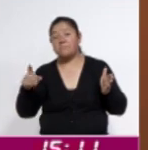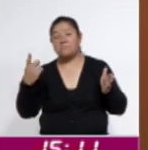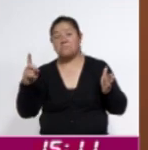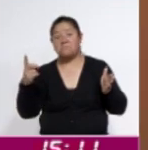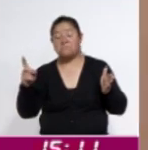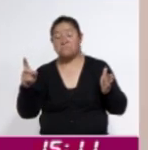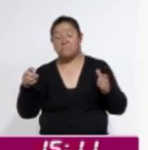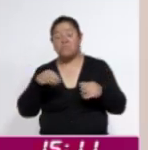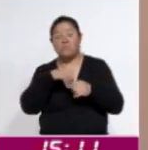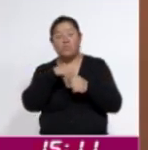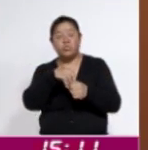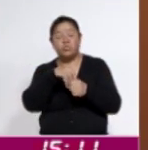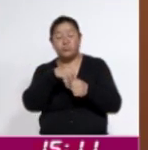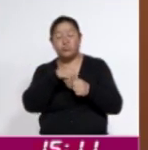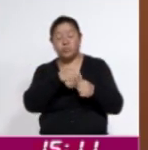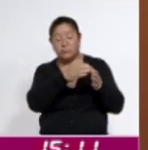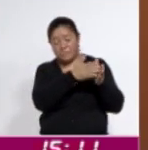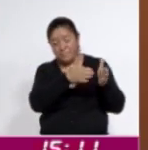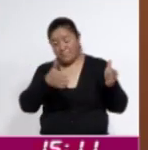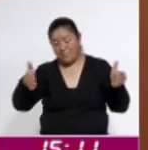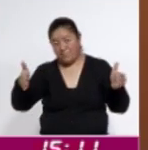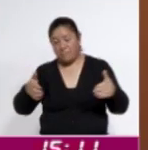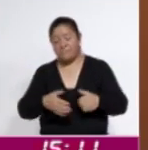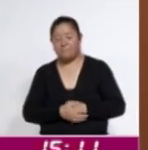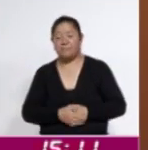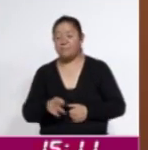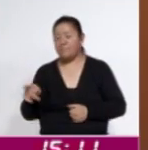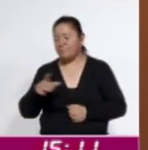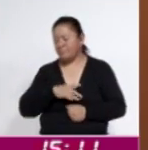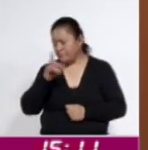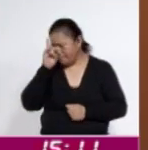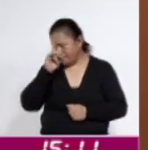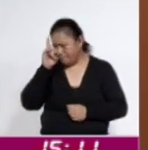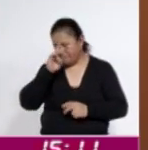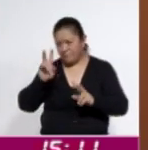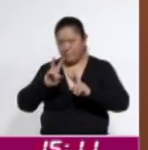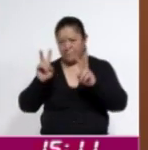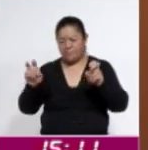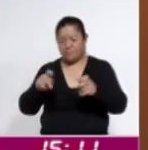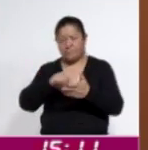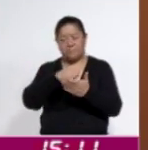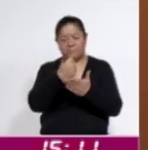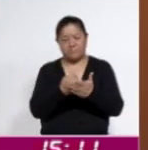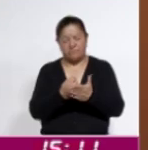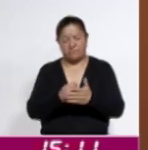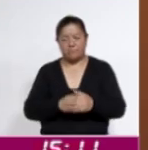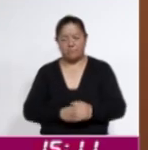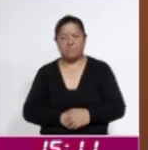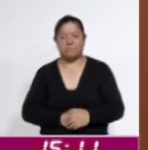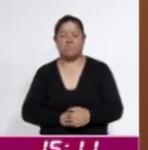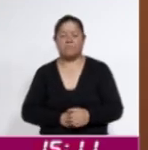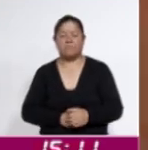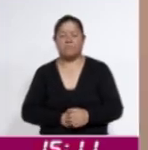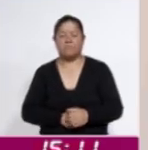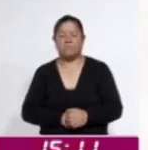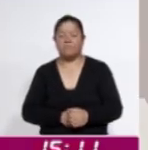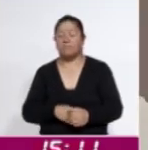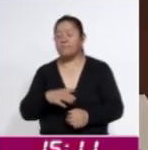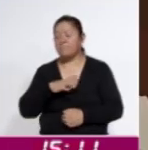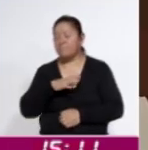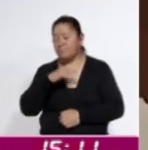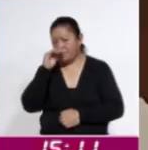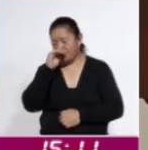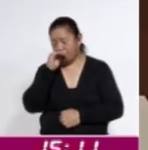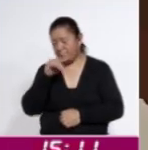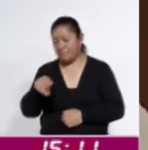llena hasta diciembre. Asesorías que se dan en la materia del testamento, sí, son gratuitas.